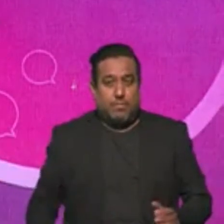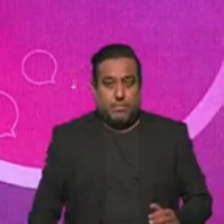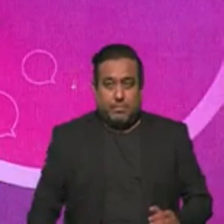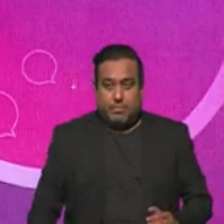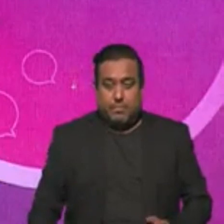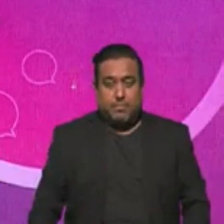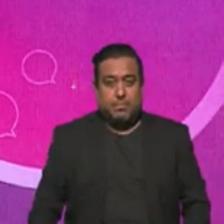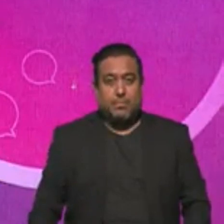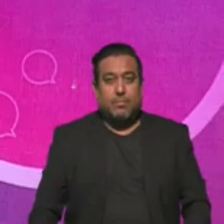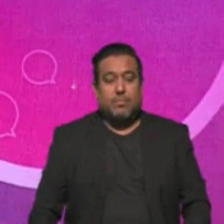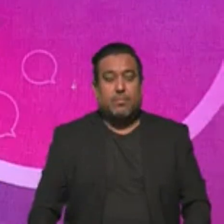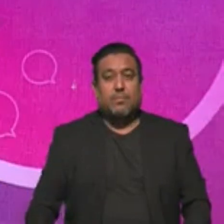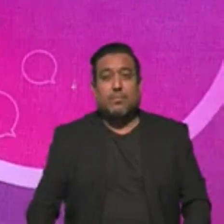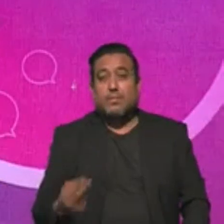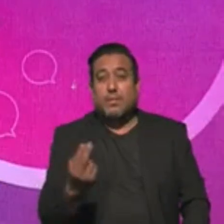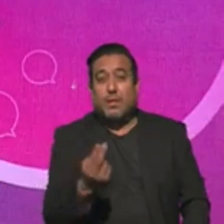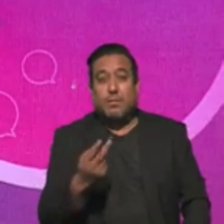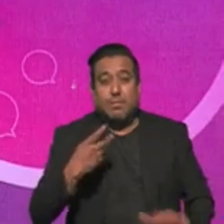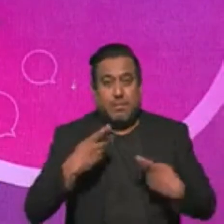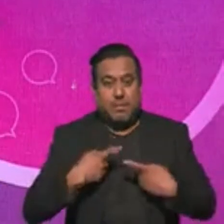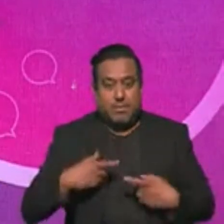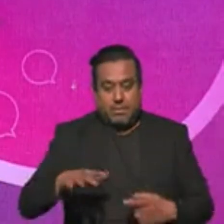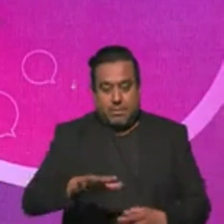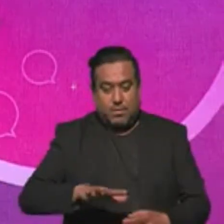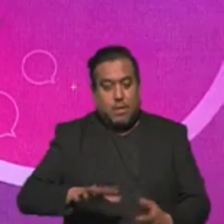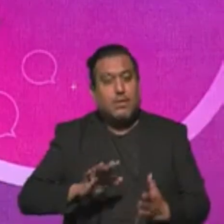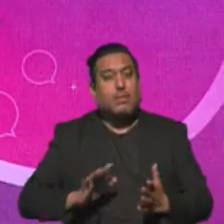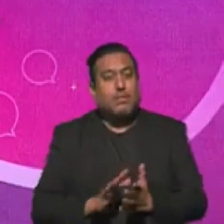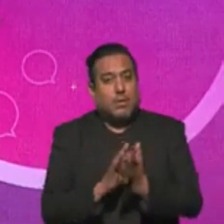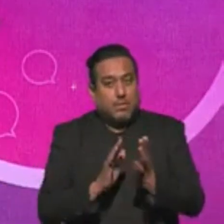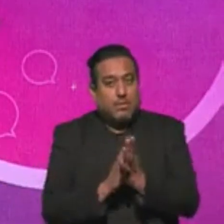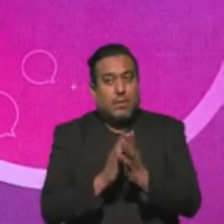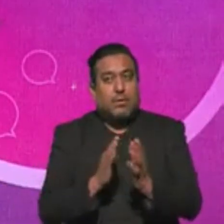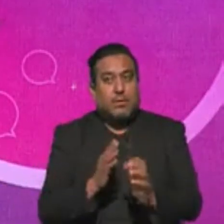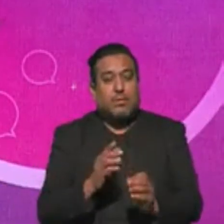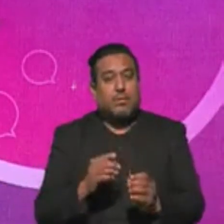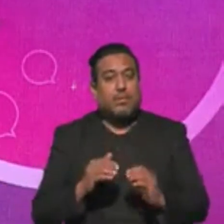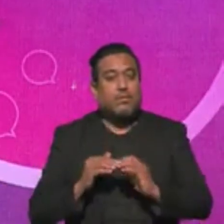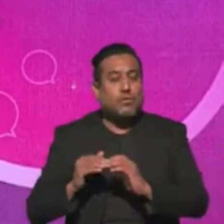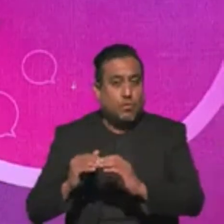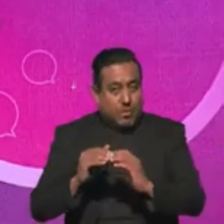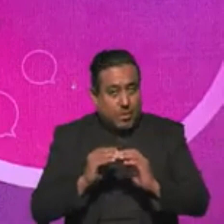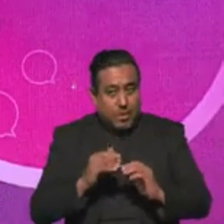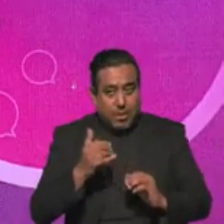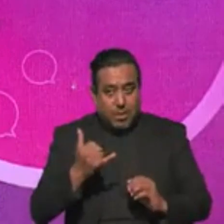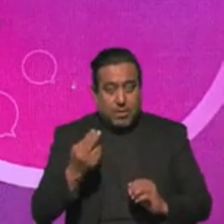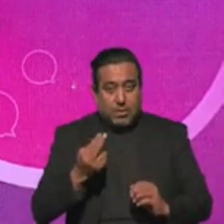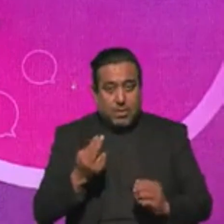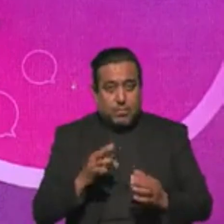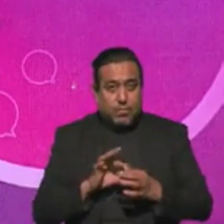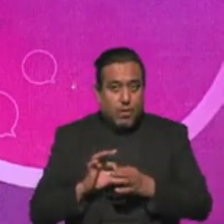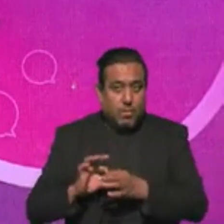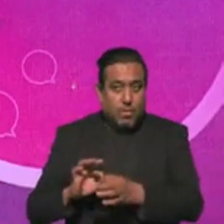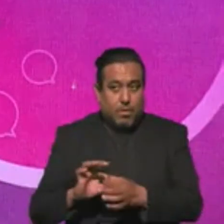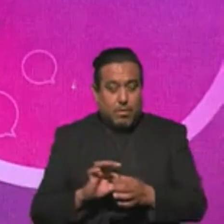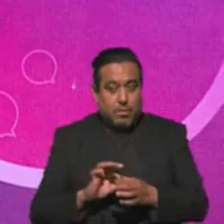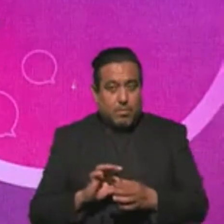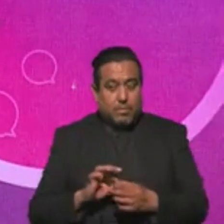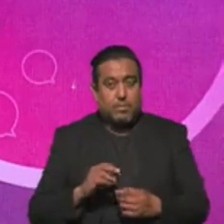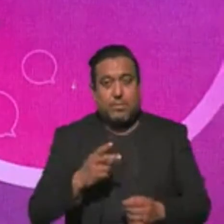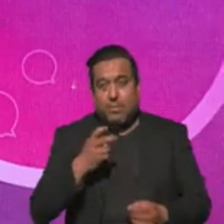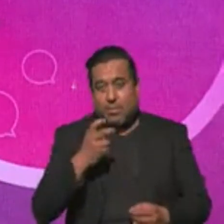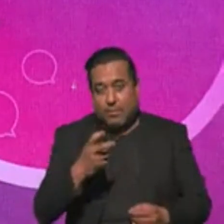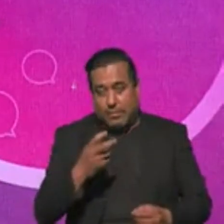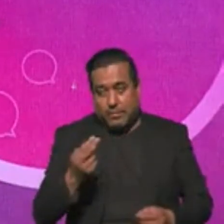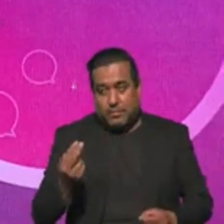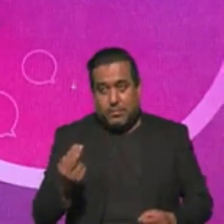pero también necesitamos una sociedad participativa solidaria y colaborativa hoy